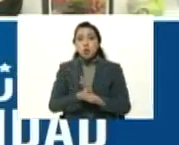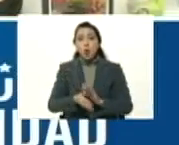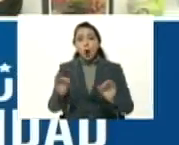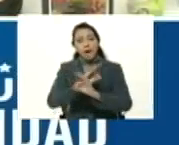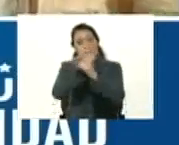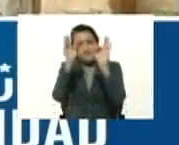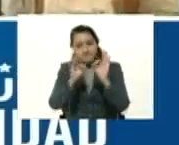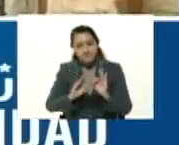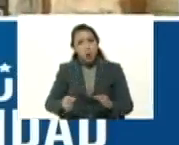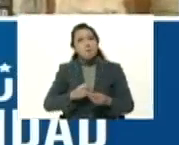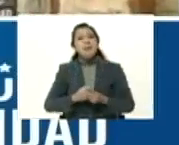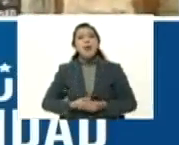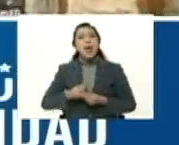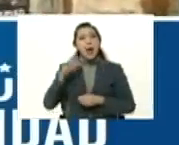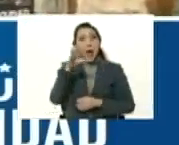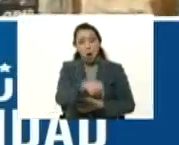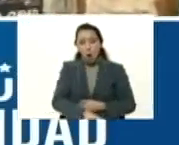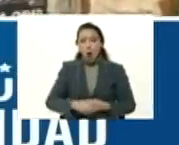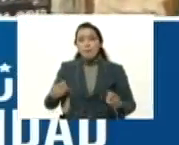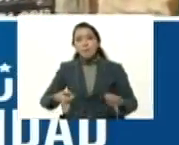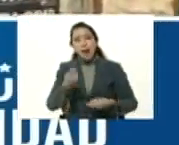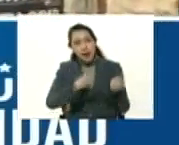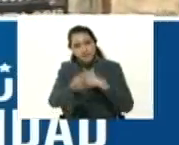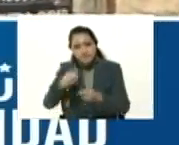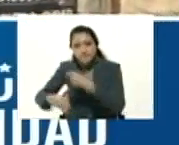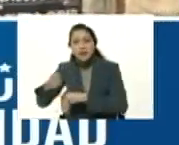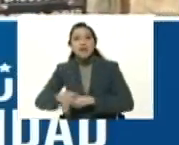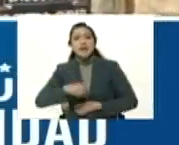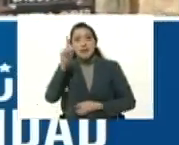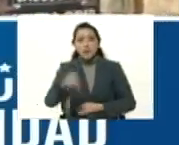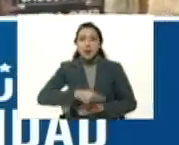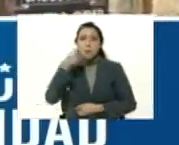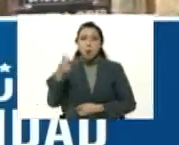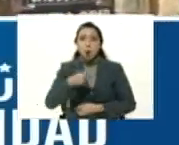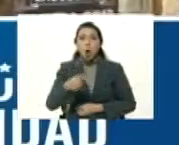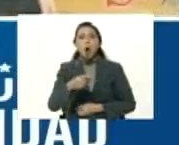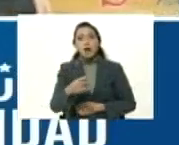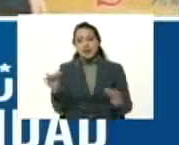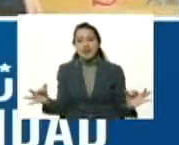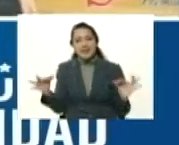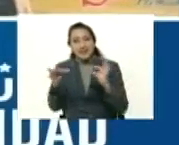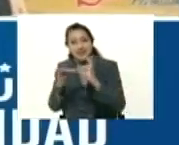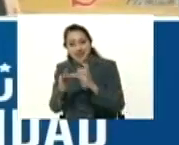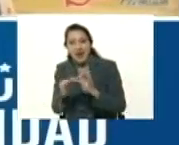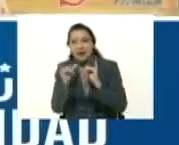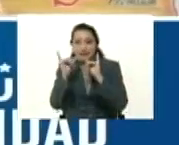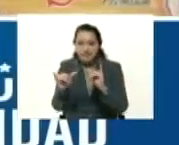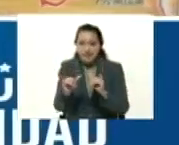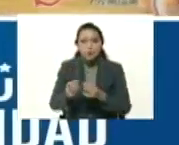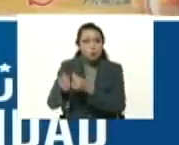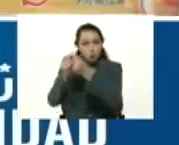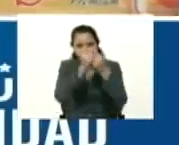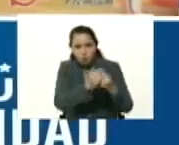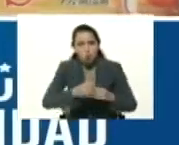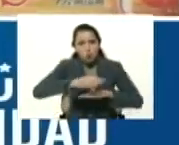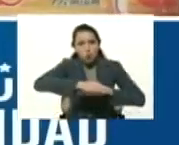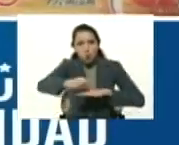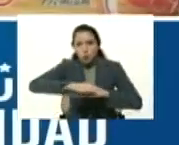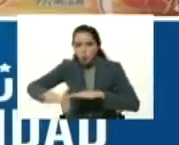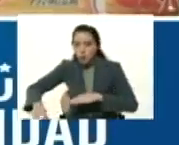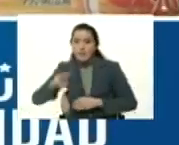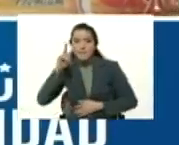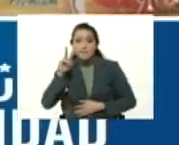alternativos de financiamiento, articulación con las políticas municipales y armonización tributaria de los municipios. O sea, darle una